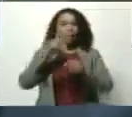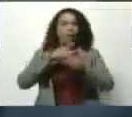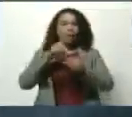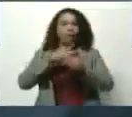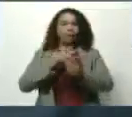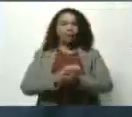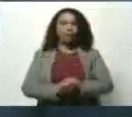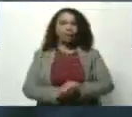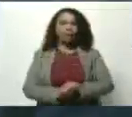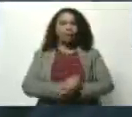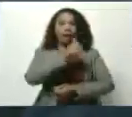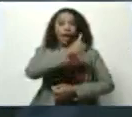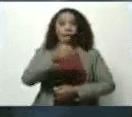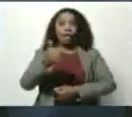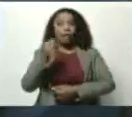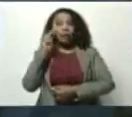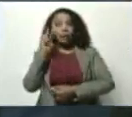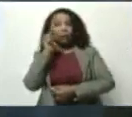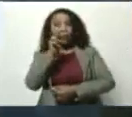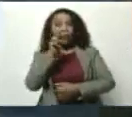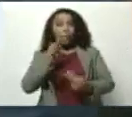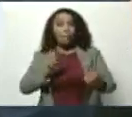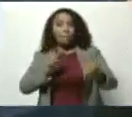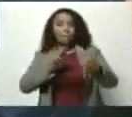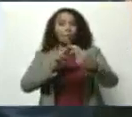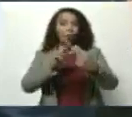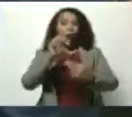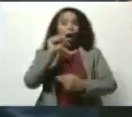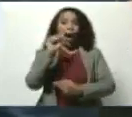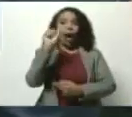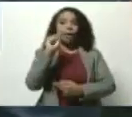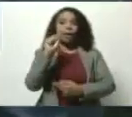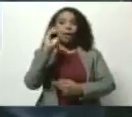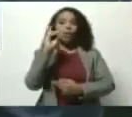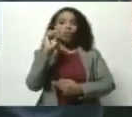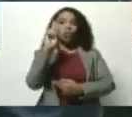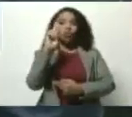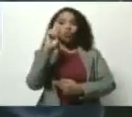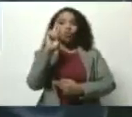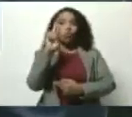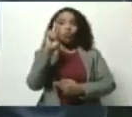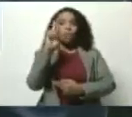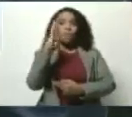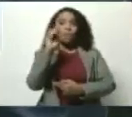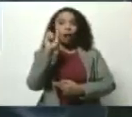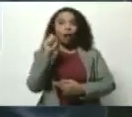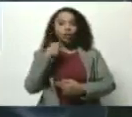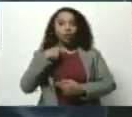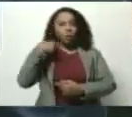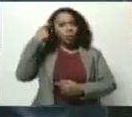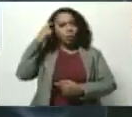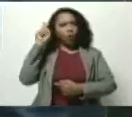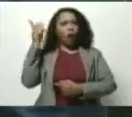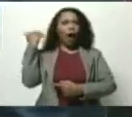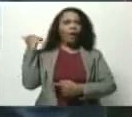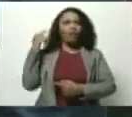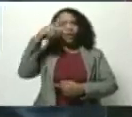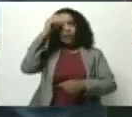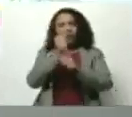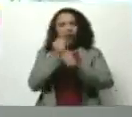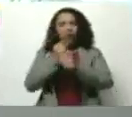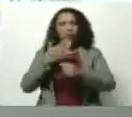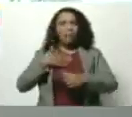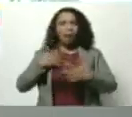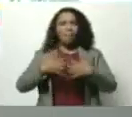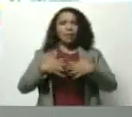que me encuentro con asdrúbal él me recuerda los días en que estuve trabajando en mi empresa petrolera nacional y